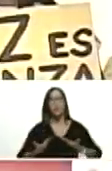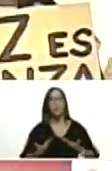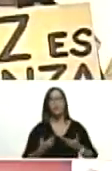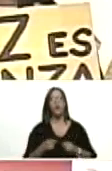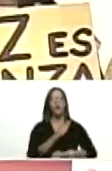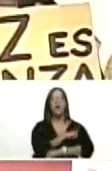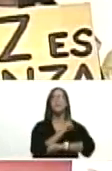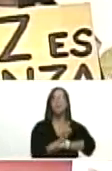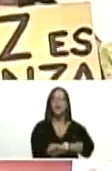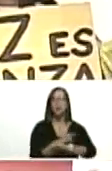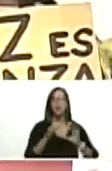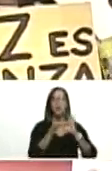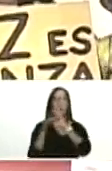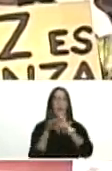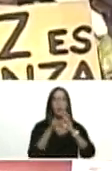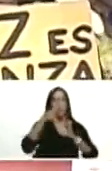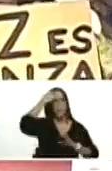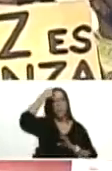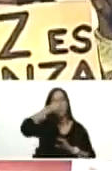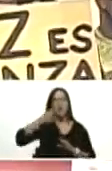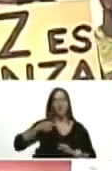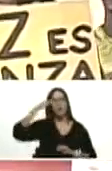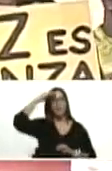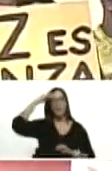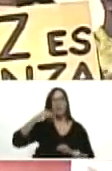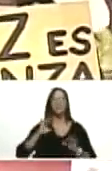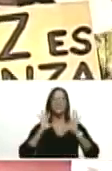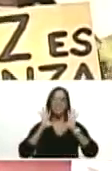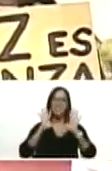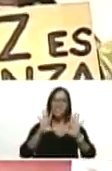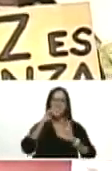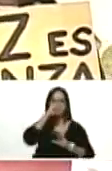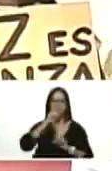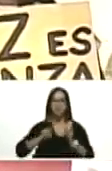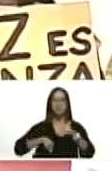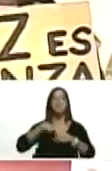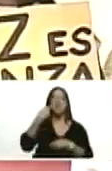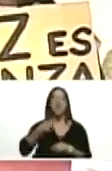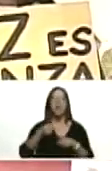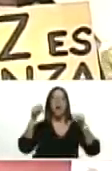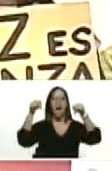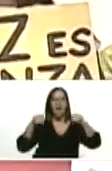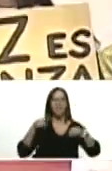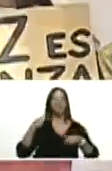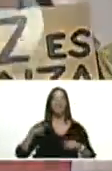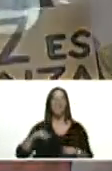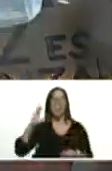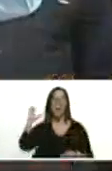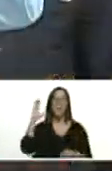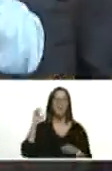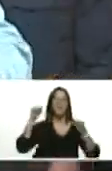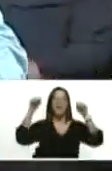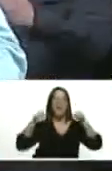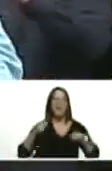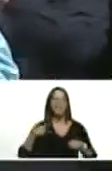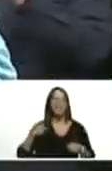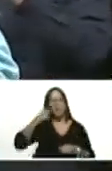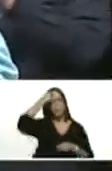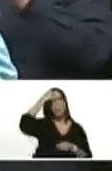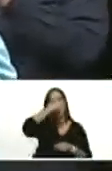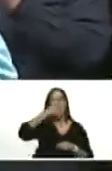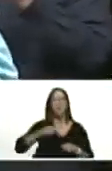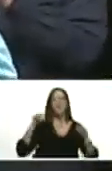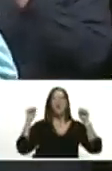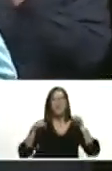poderosa unión cívico-militar, y 10 años después aquí tenemos patria, aquí tenemos pueblo y